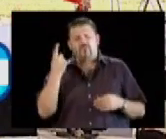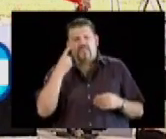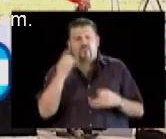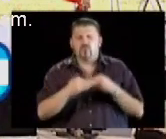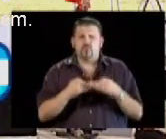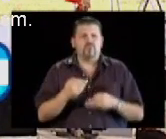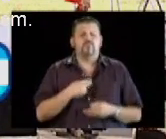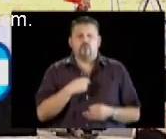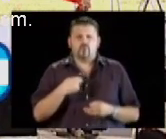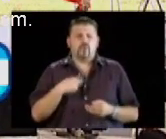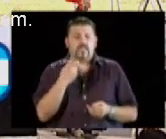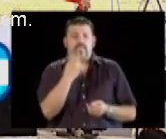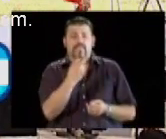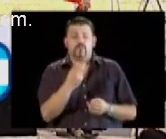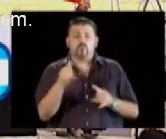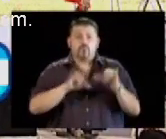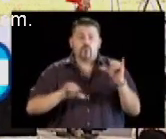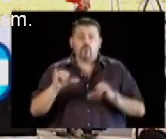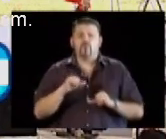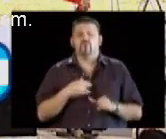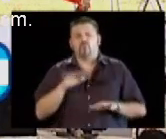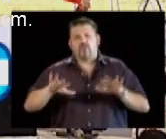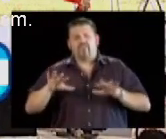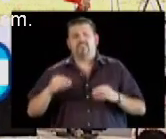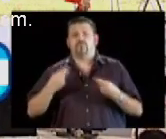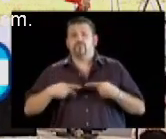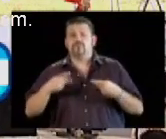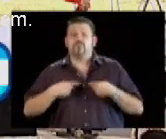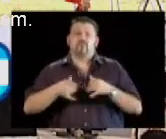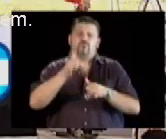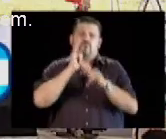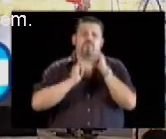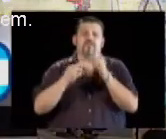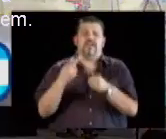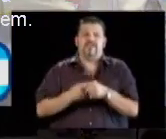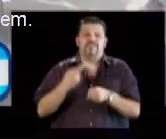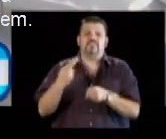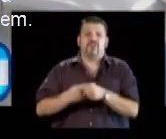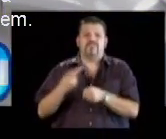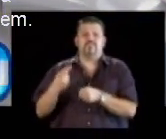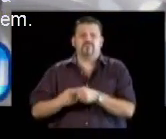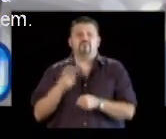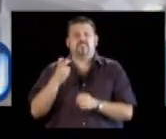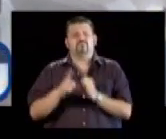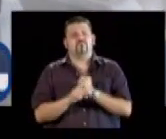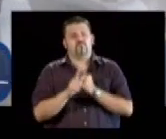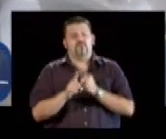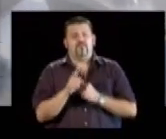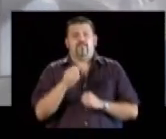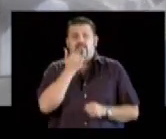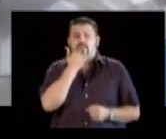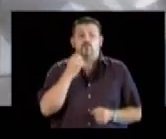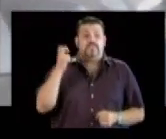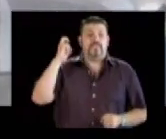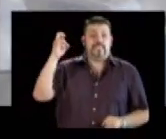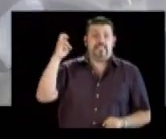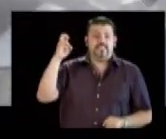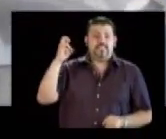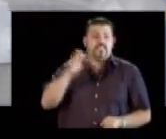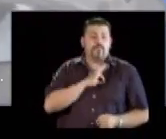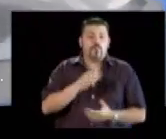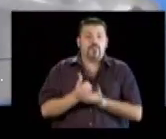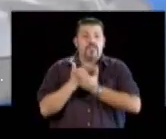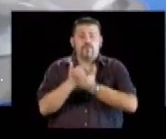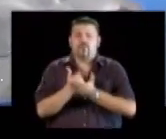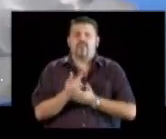comemos. Tomamos muchísimo refresco y es una causa importante del problema del azúcar. El Egofrutas, que va a ayudar para el